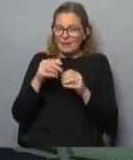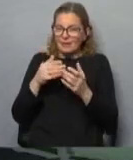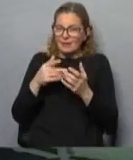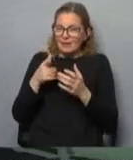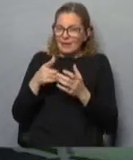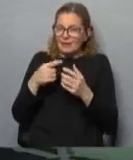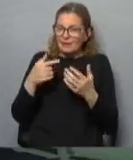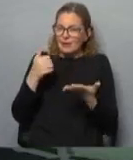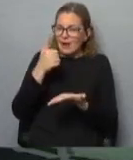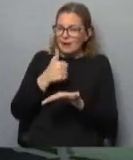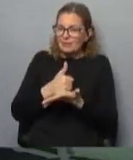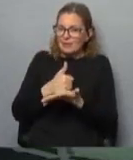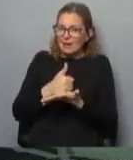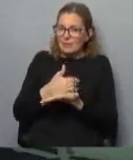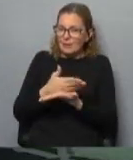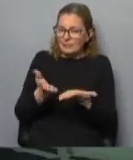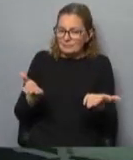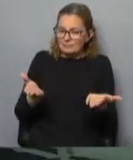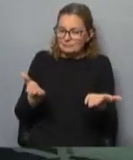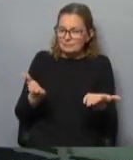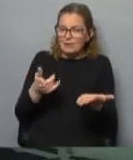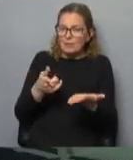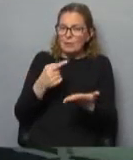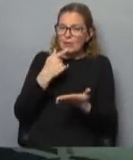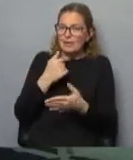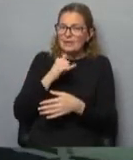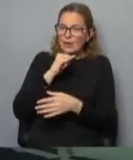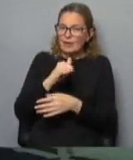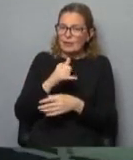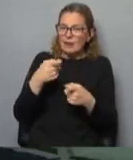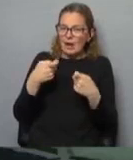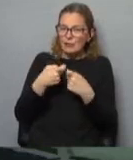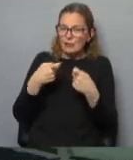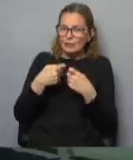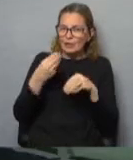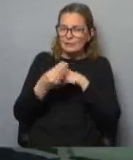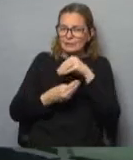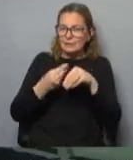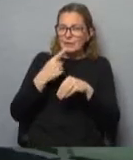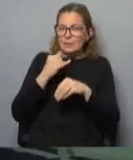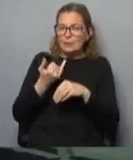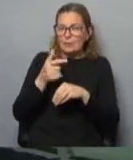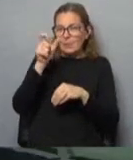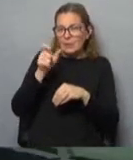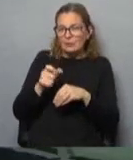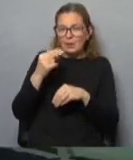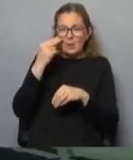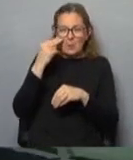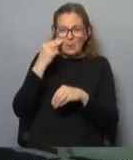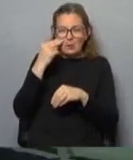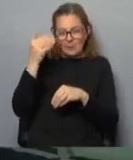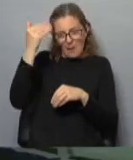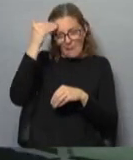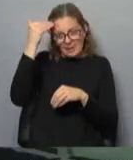que debería estar mucho más sobre la mesa o así lo denuncia en realidad las asociaciones de familiares por ejemplo de personas con padecimientos